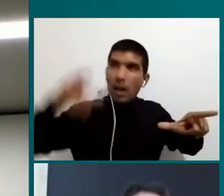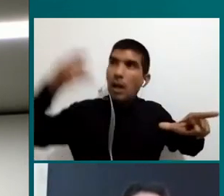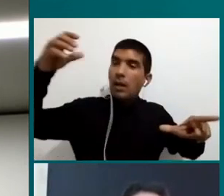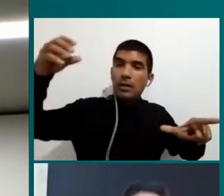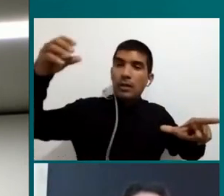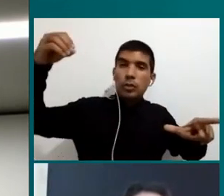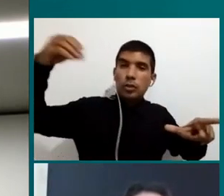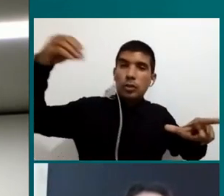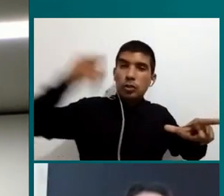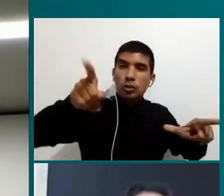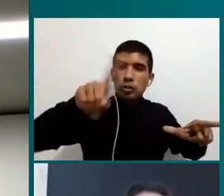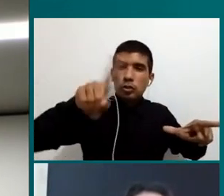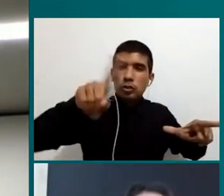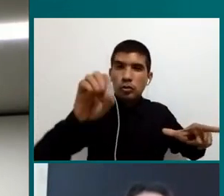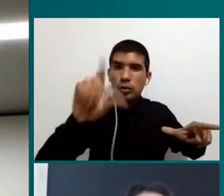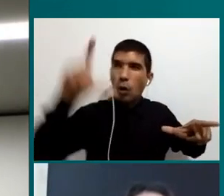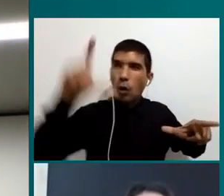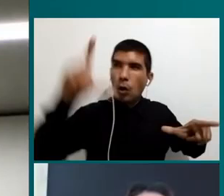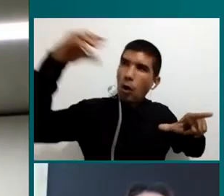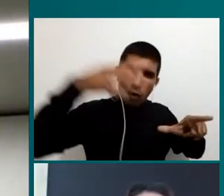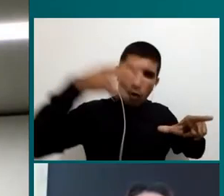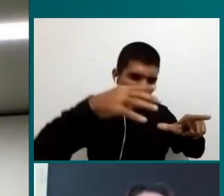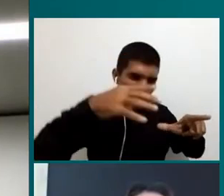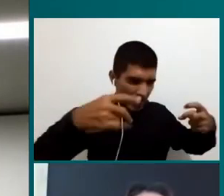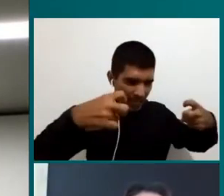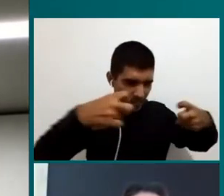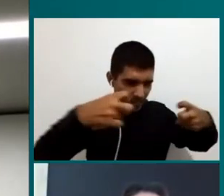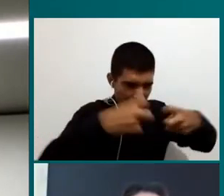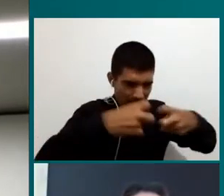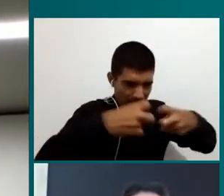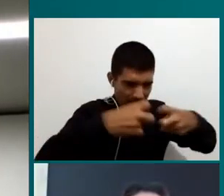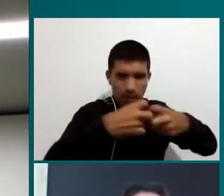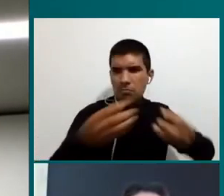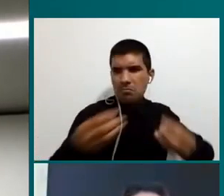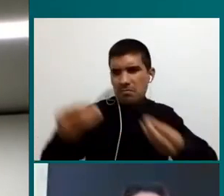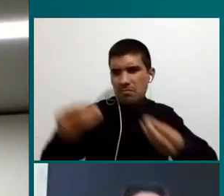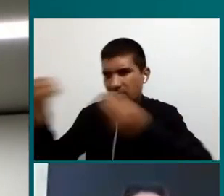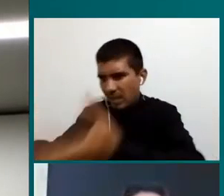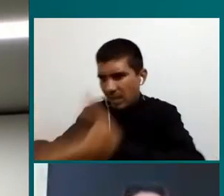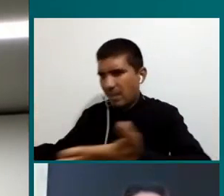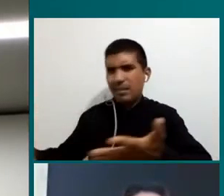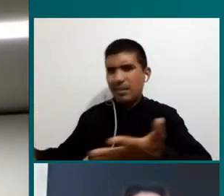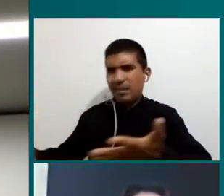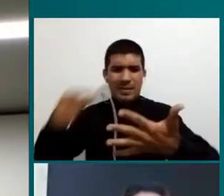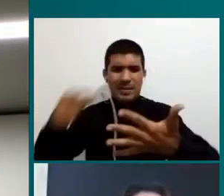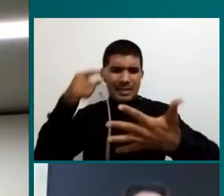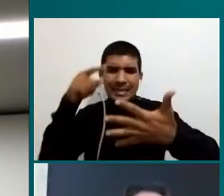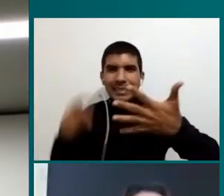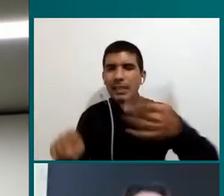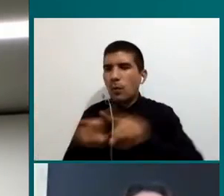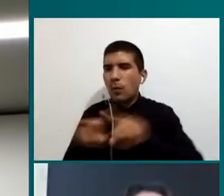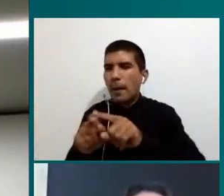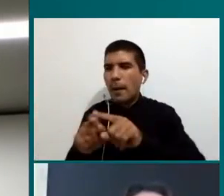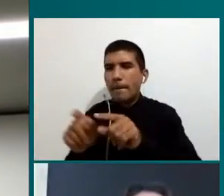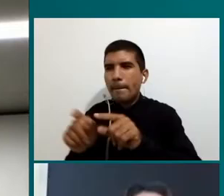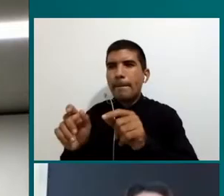estándares de calidad, pero casi que acercarnos a la palma de la mano. Esa es la gran